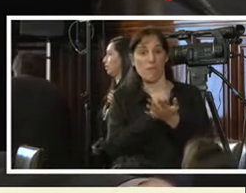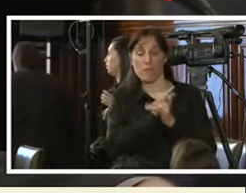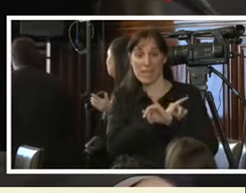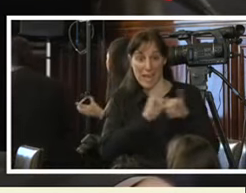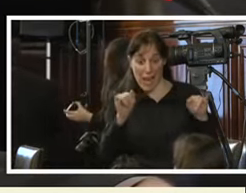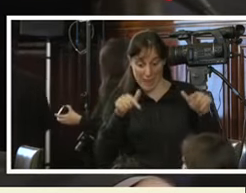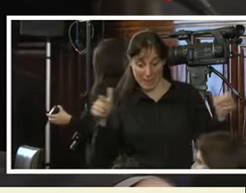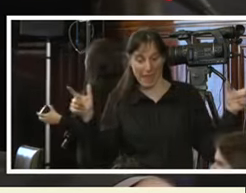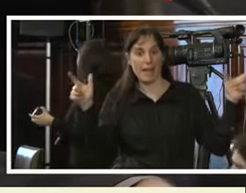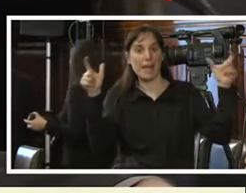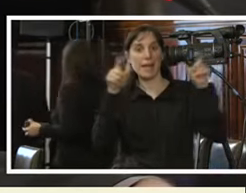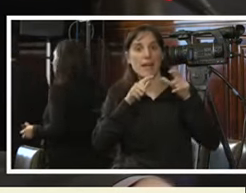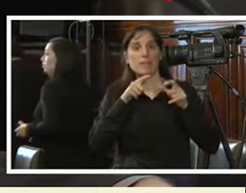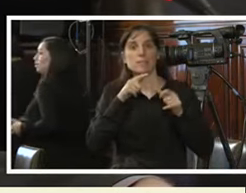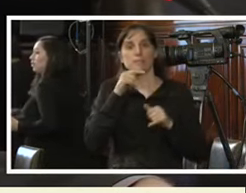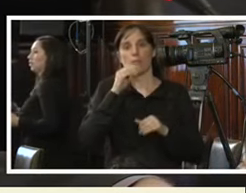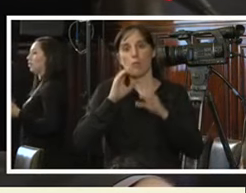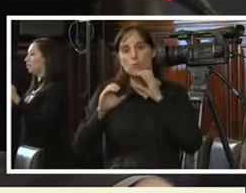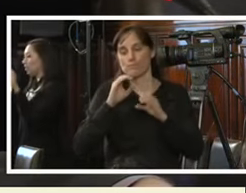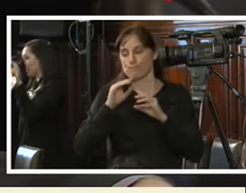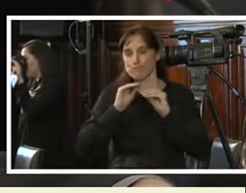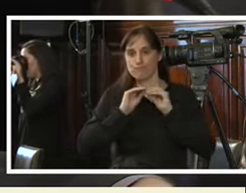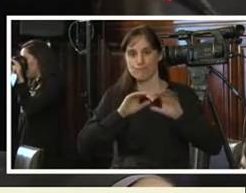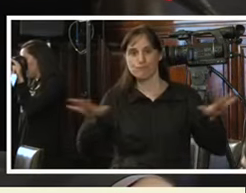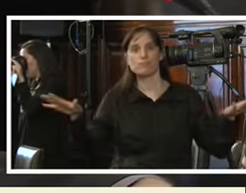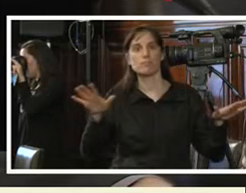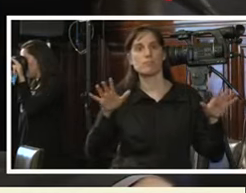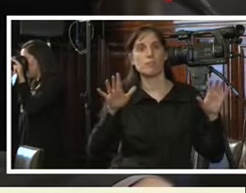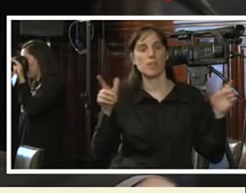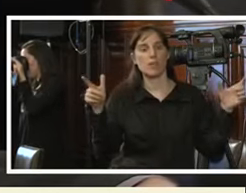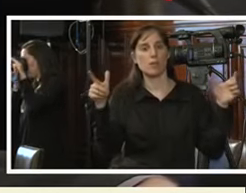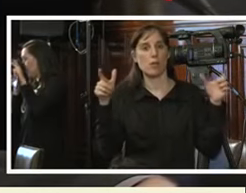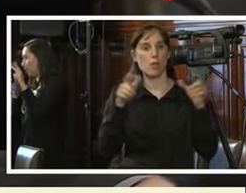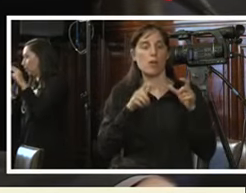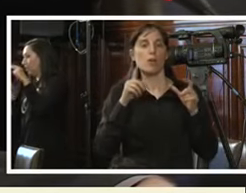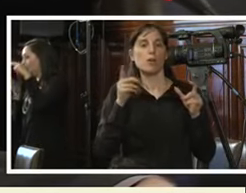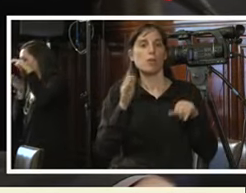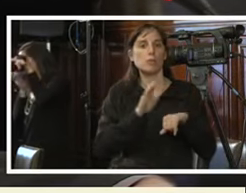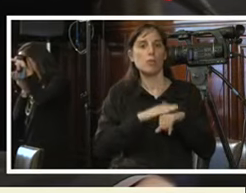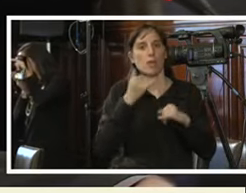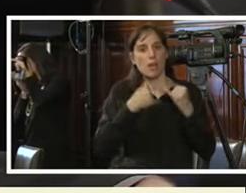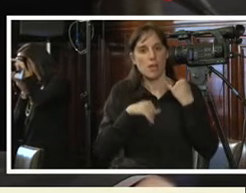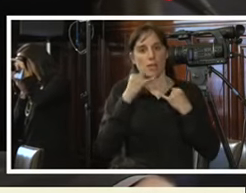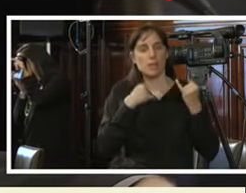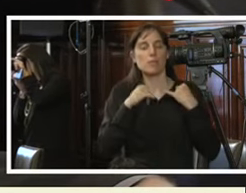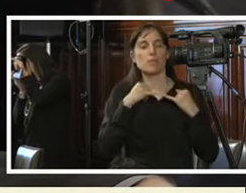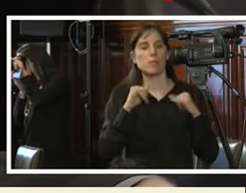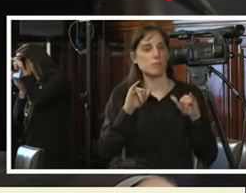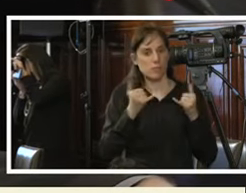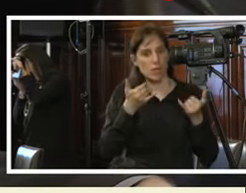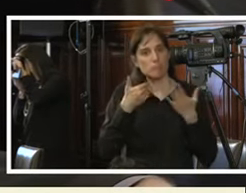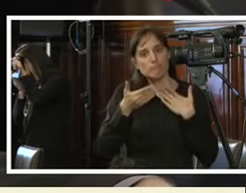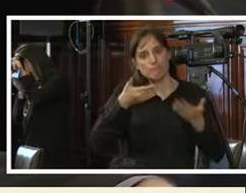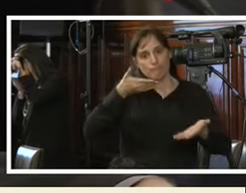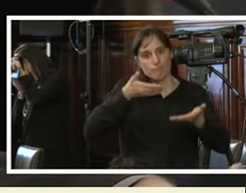audiencia un comunicado regional de parte de la comisión sobre la información que hemos compartido